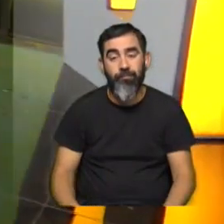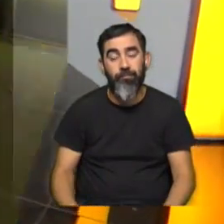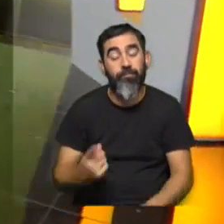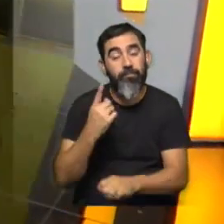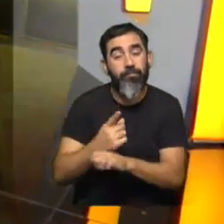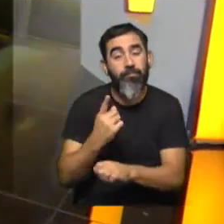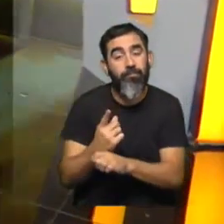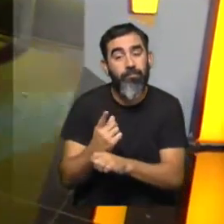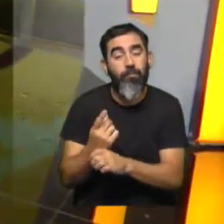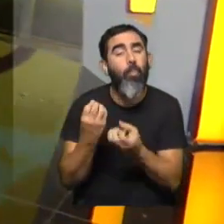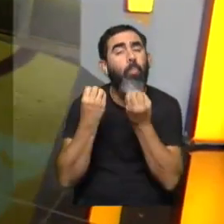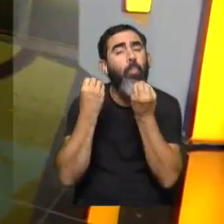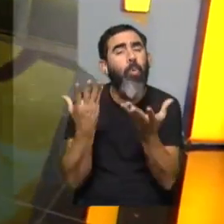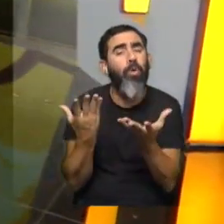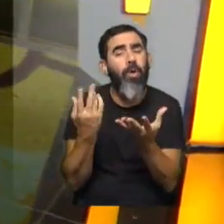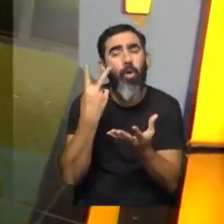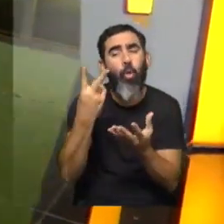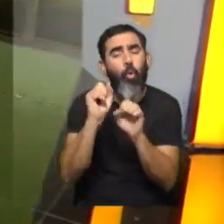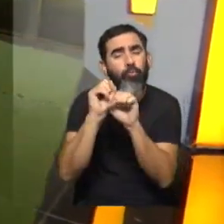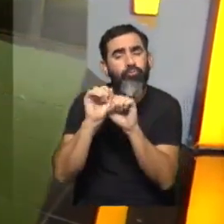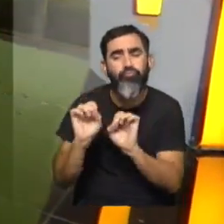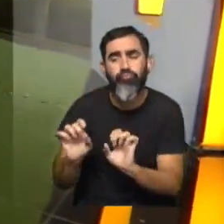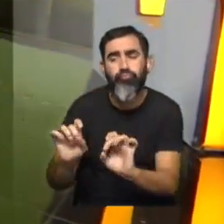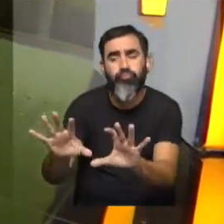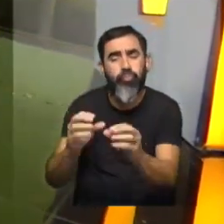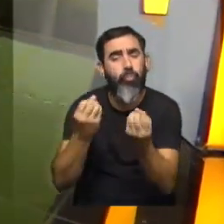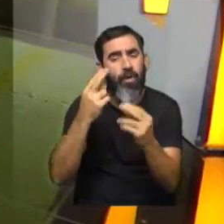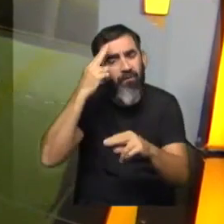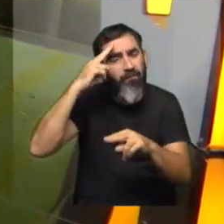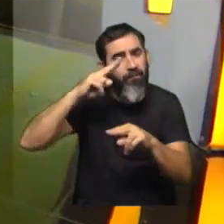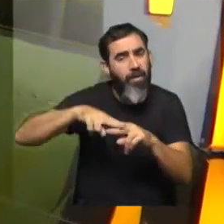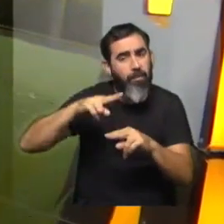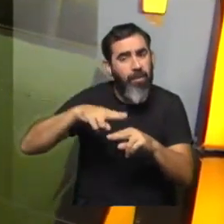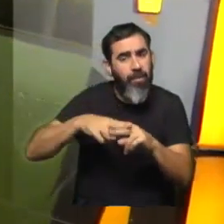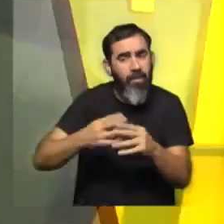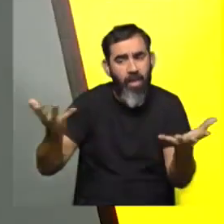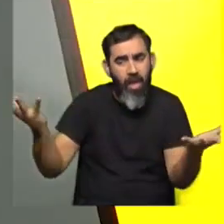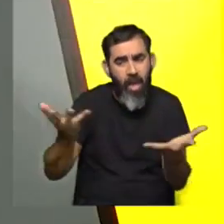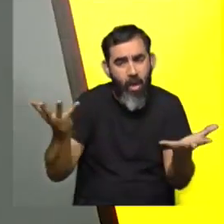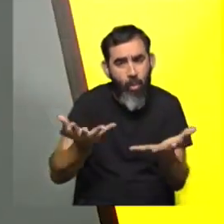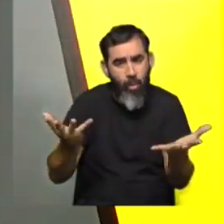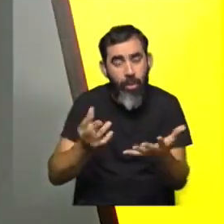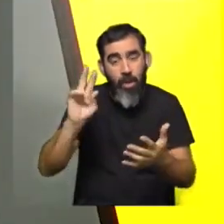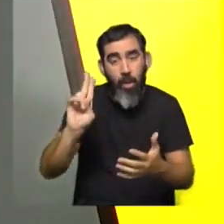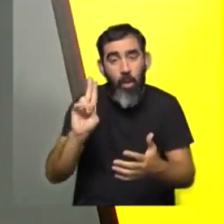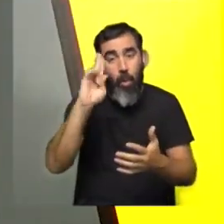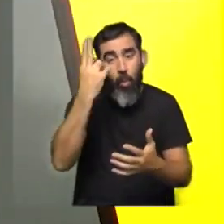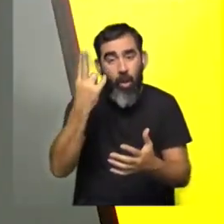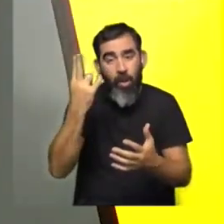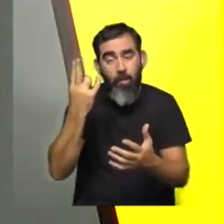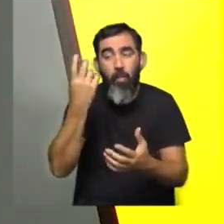a ver por qué estamos hablando de dos epidemias o de dos enfermedades que están sonando en la región. En Uruguay, por la